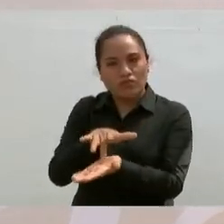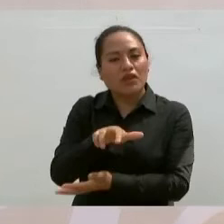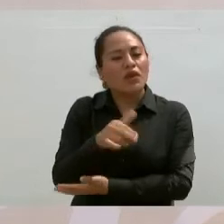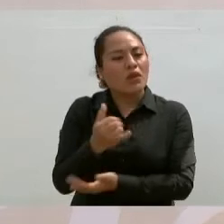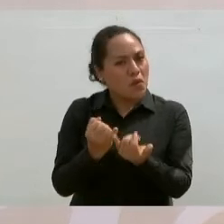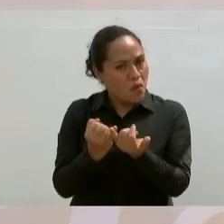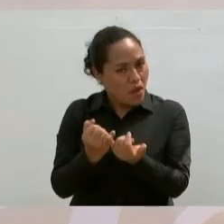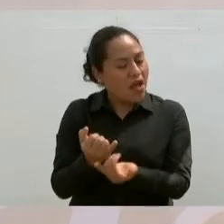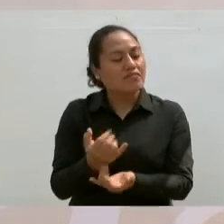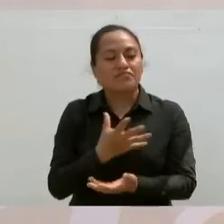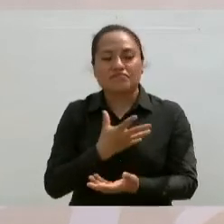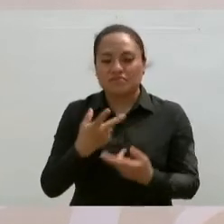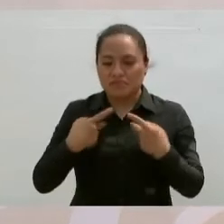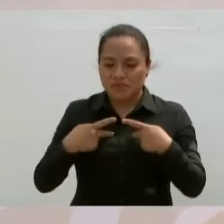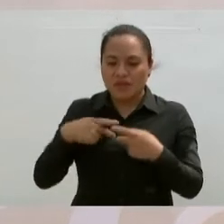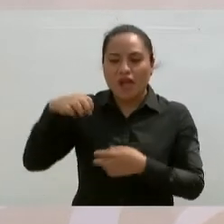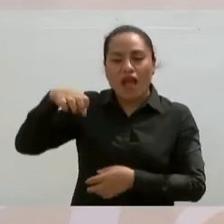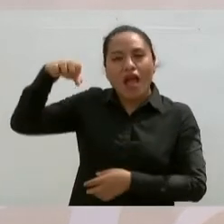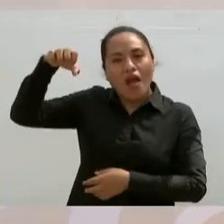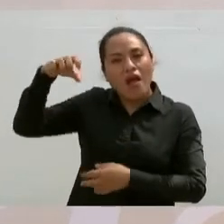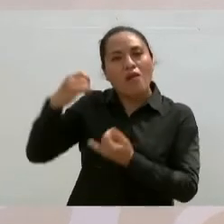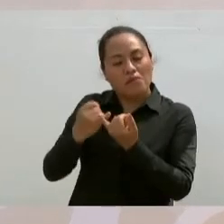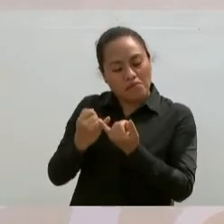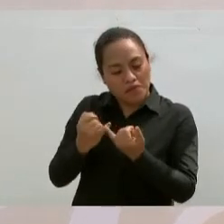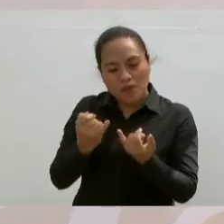igual que los adultos mayores.